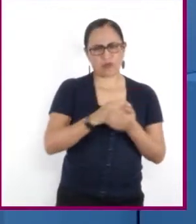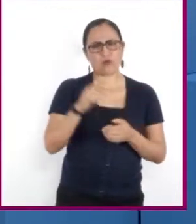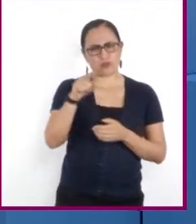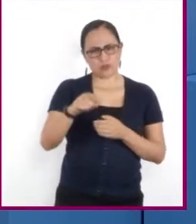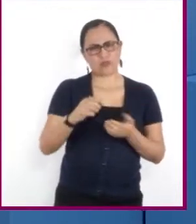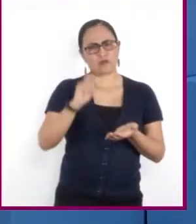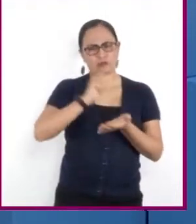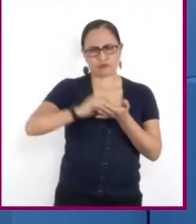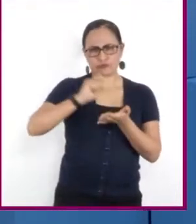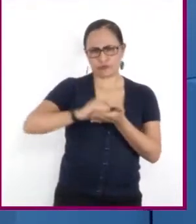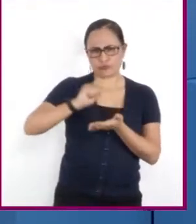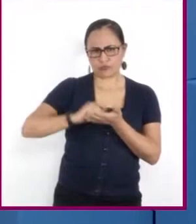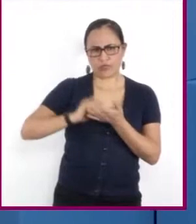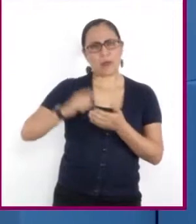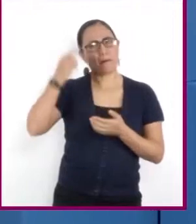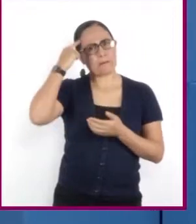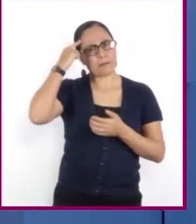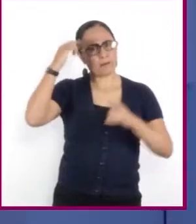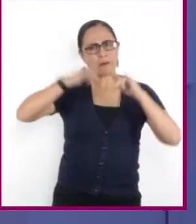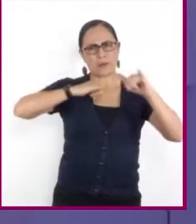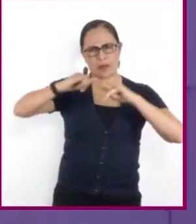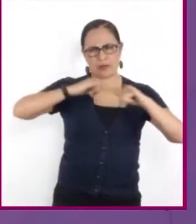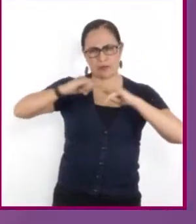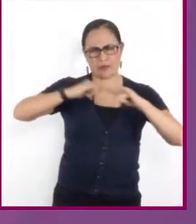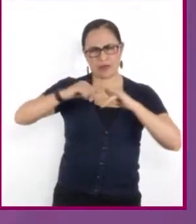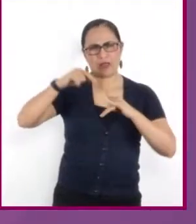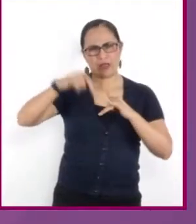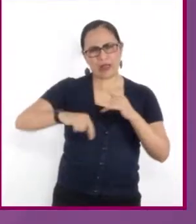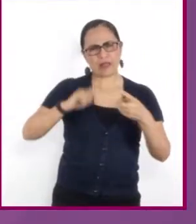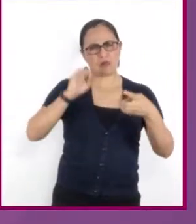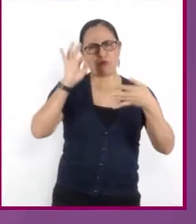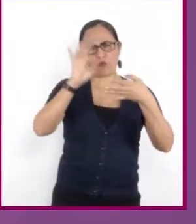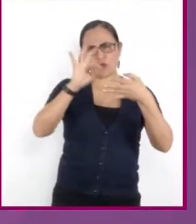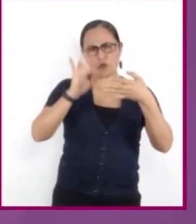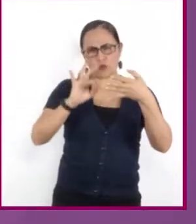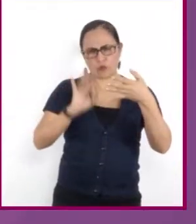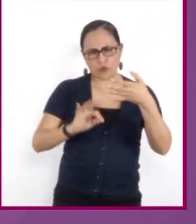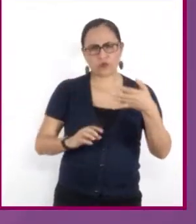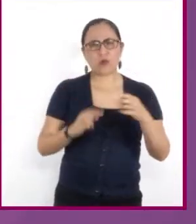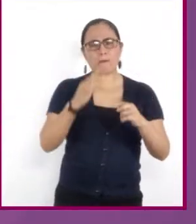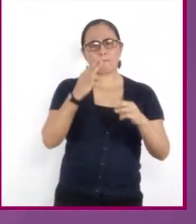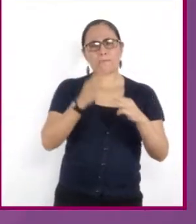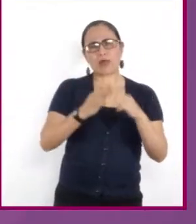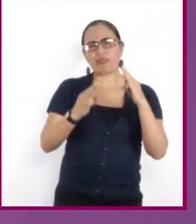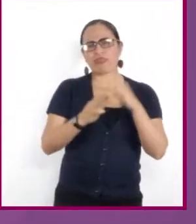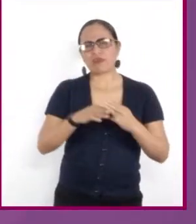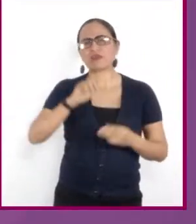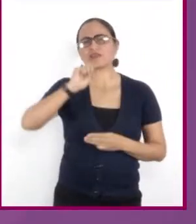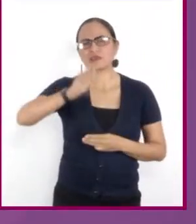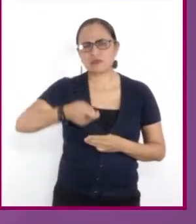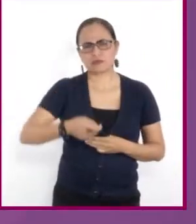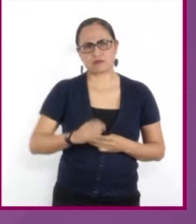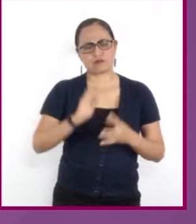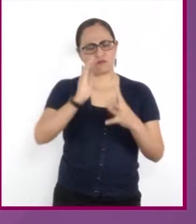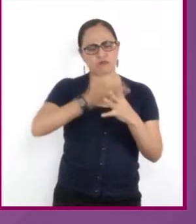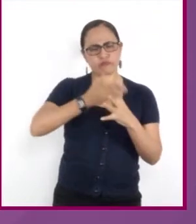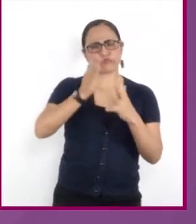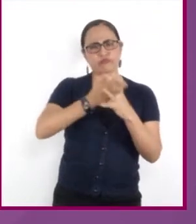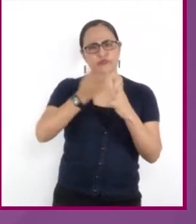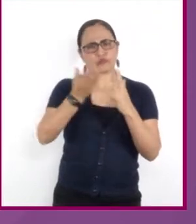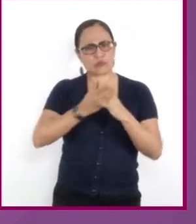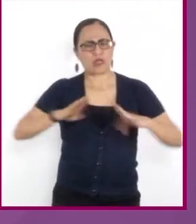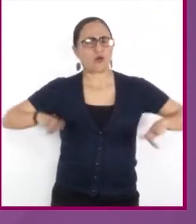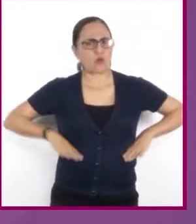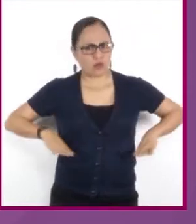evidencia elaboren un mapa mental en el que consideren los siguientes puntos. ¿Qué es la materia? Clasificación de propiedades